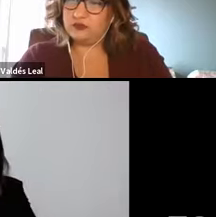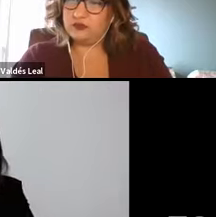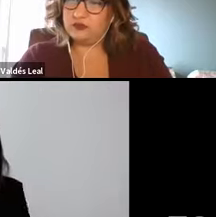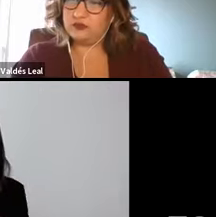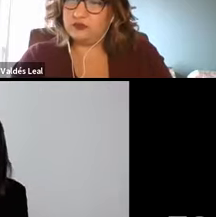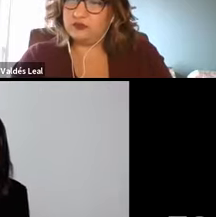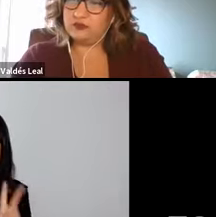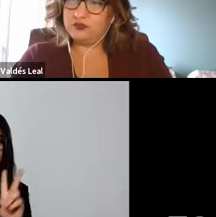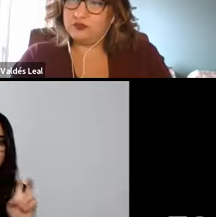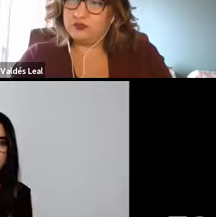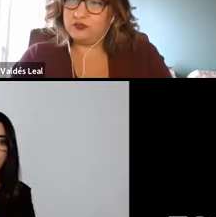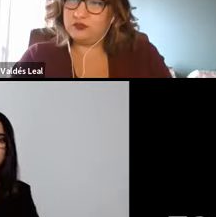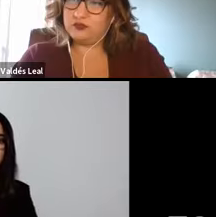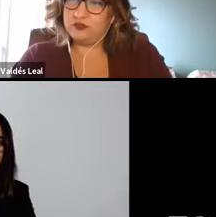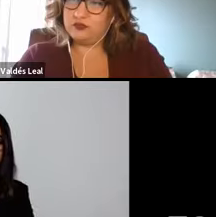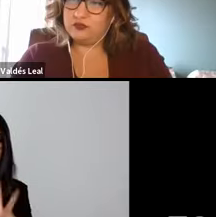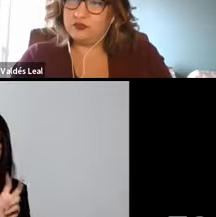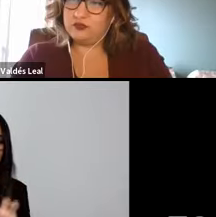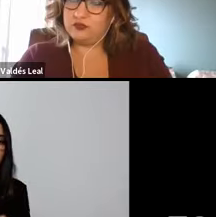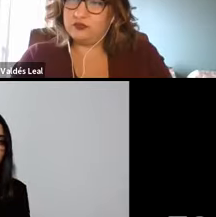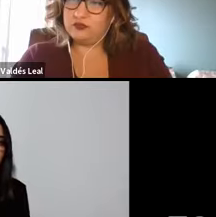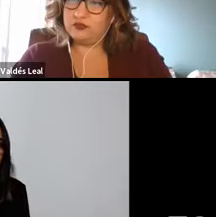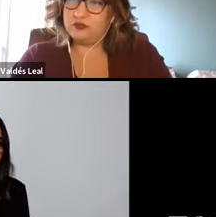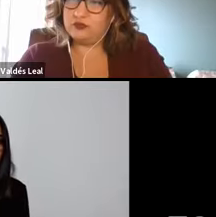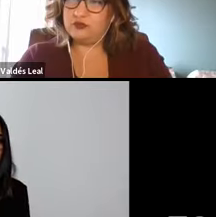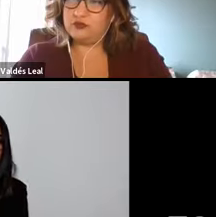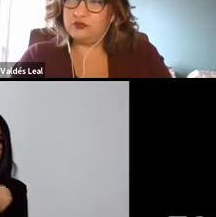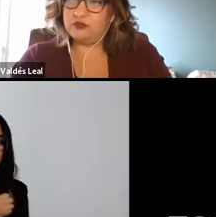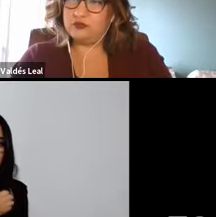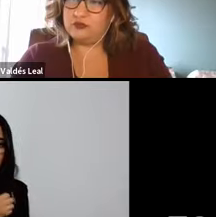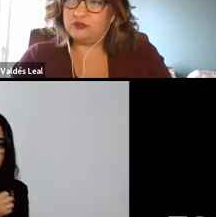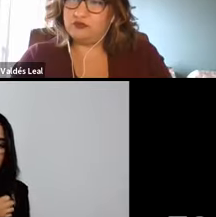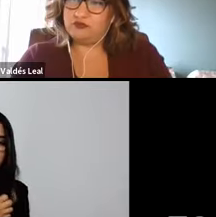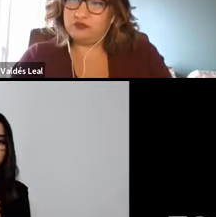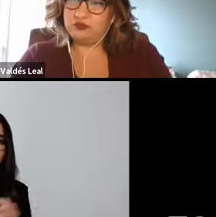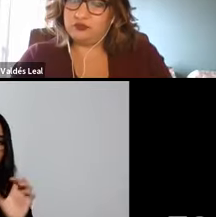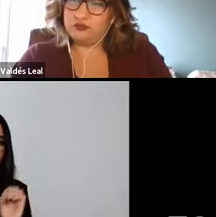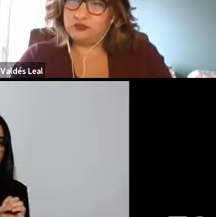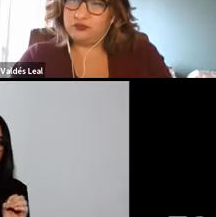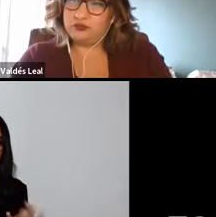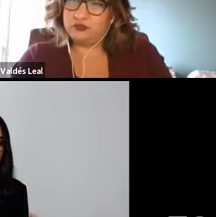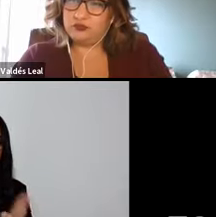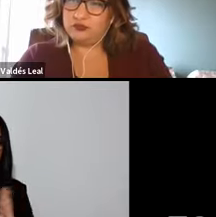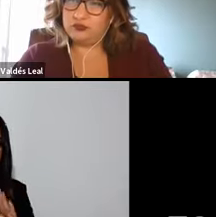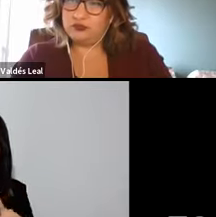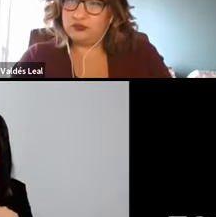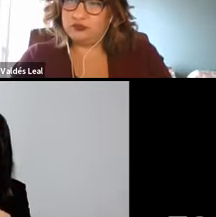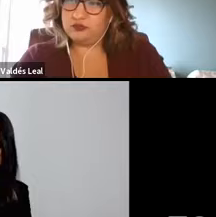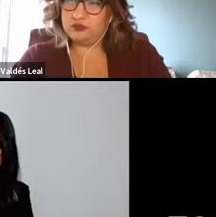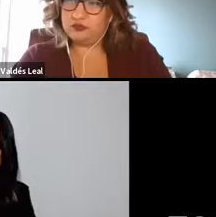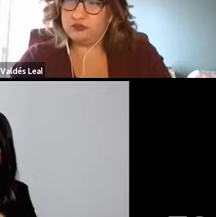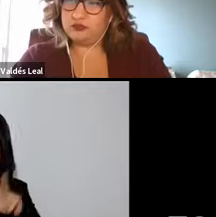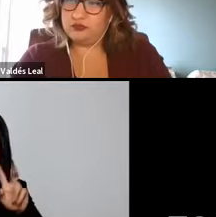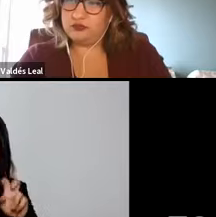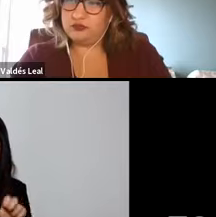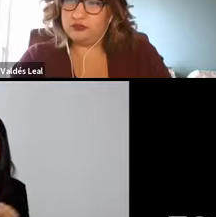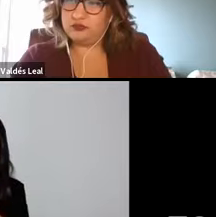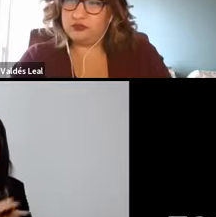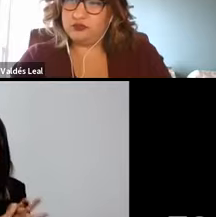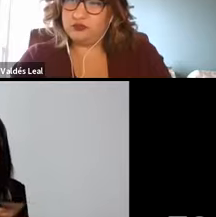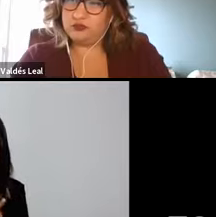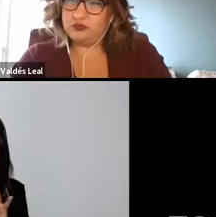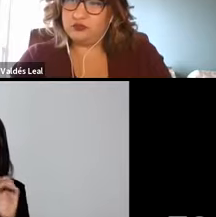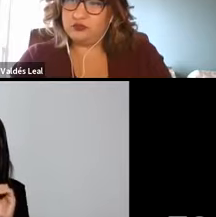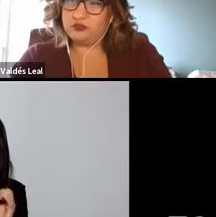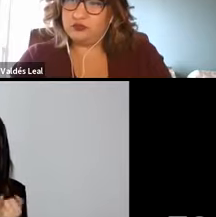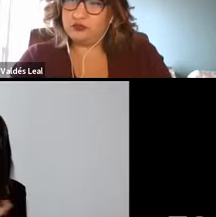laboral, político, penal, educación, el ámbito militar y también los derechos de las personas trans,